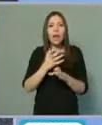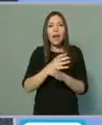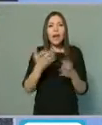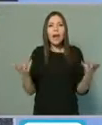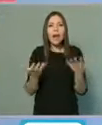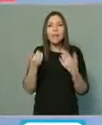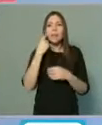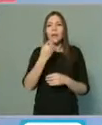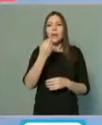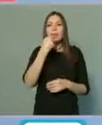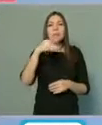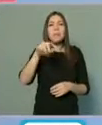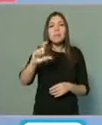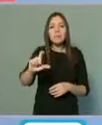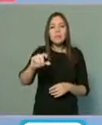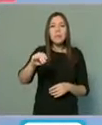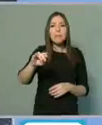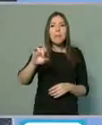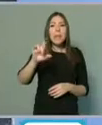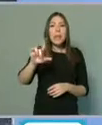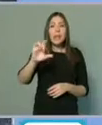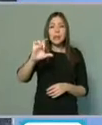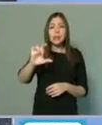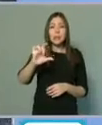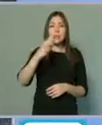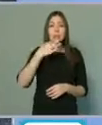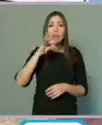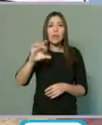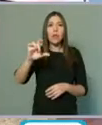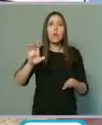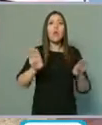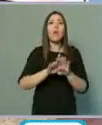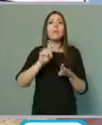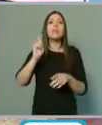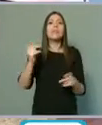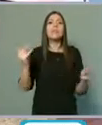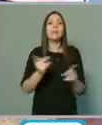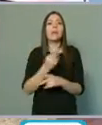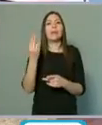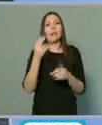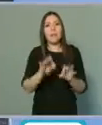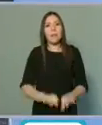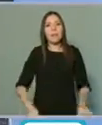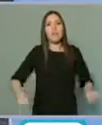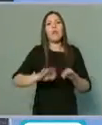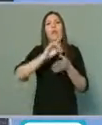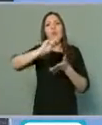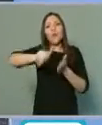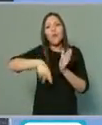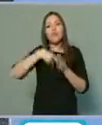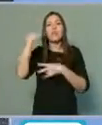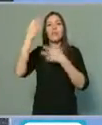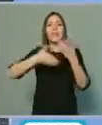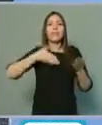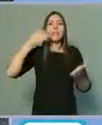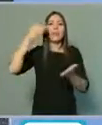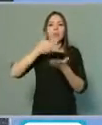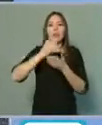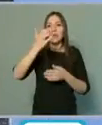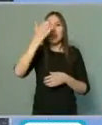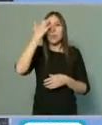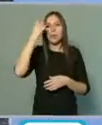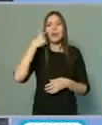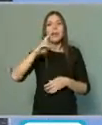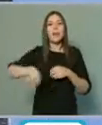poder consumir ese botecito, ¿no? Entonces vale mucho la pena pues retomar obviamente la economía local y por supuesto